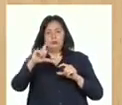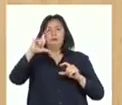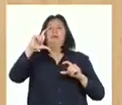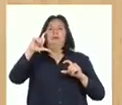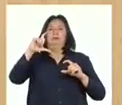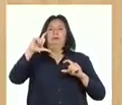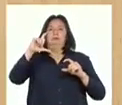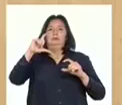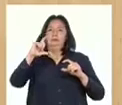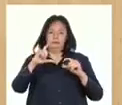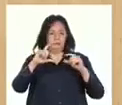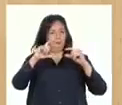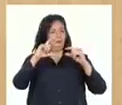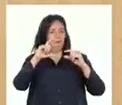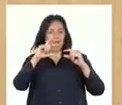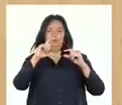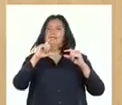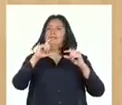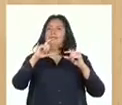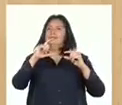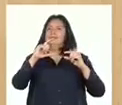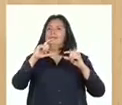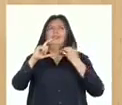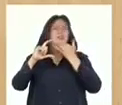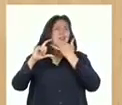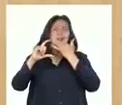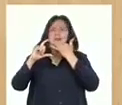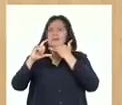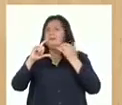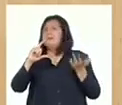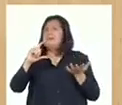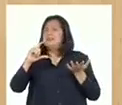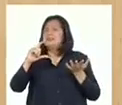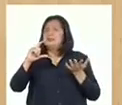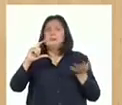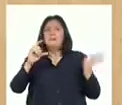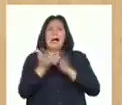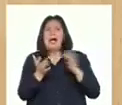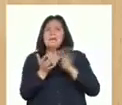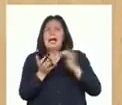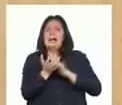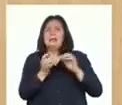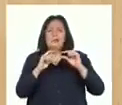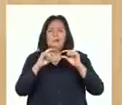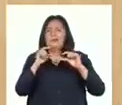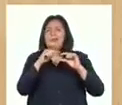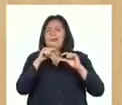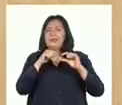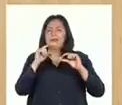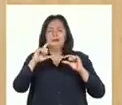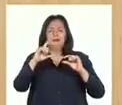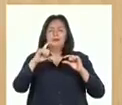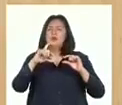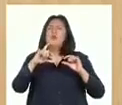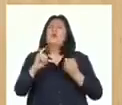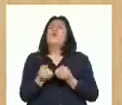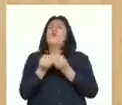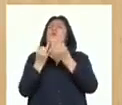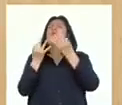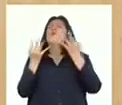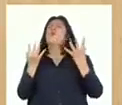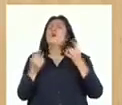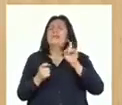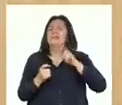mayor altura que la de un cuadradito. ¿Qué pasa si lo comparamos con más cuadraditos? ¿Cuántos